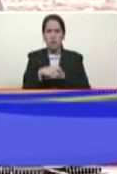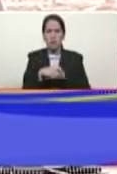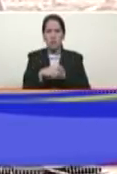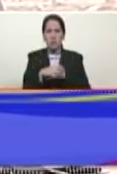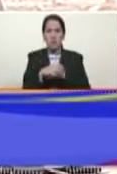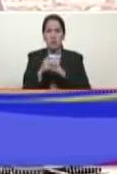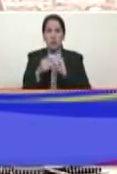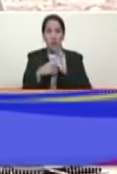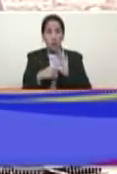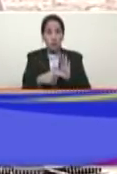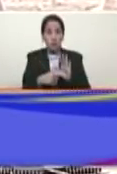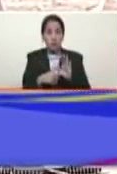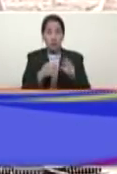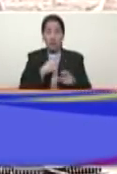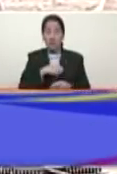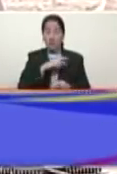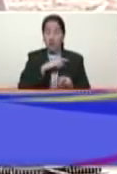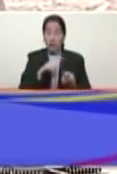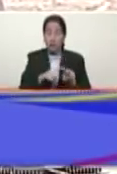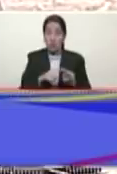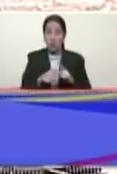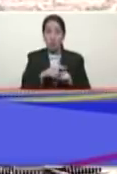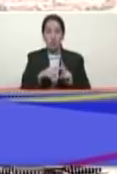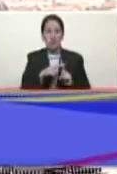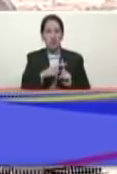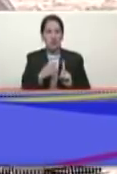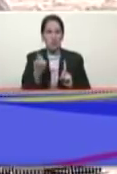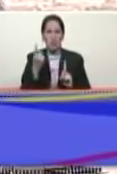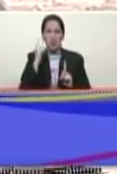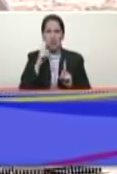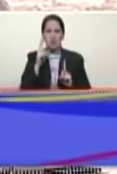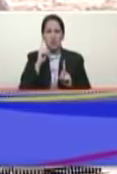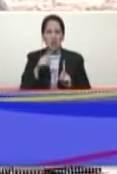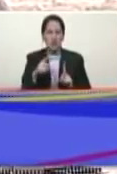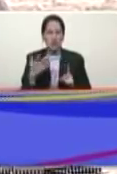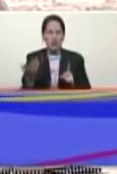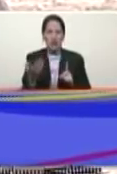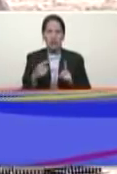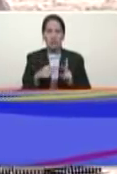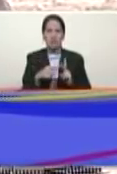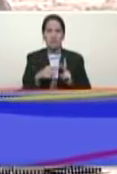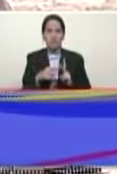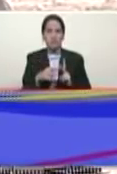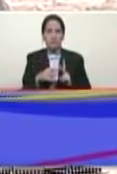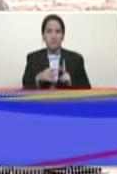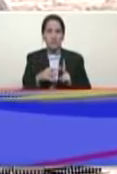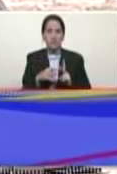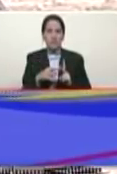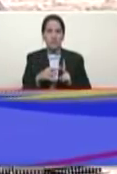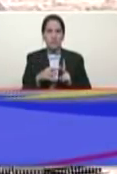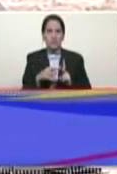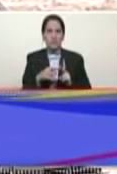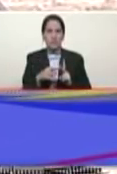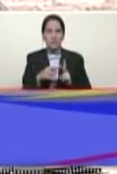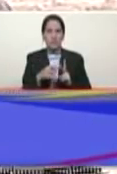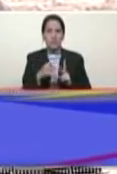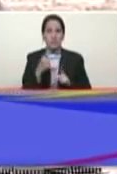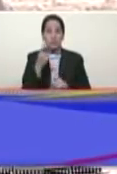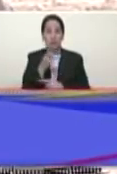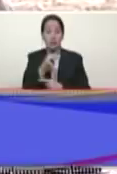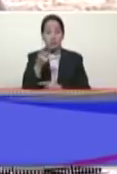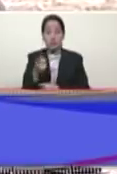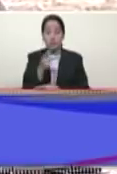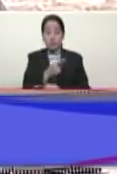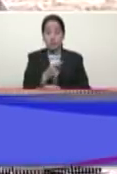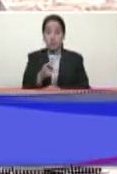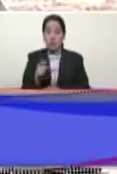de falsos positivos, de mentiras. Yo he mandado a tomar medidas especiales